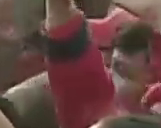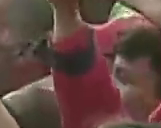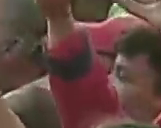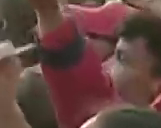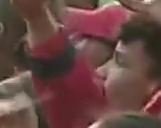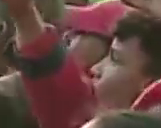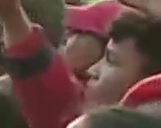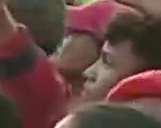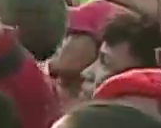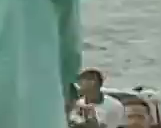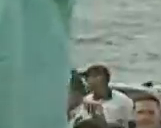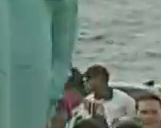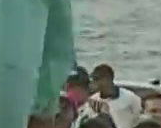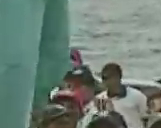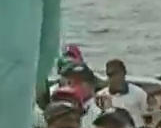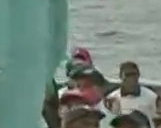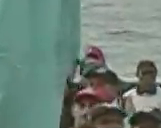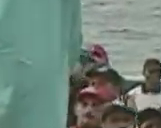Miren qué hermoso las playas.